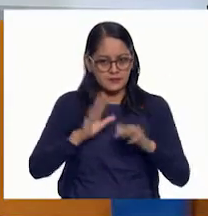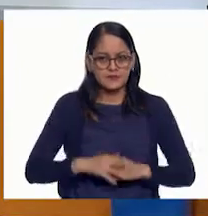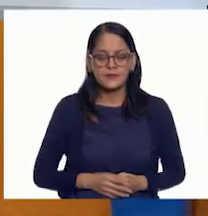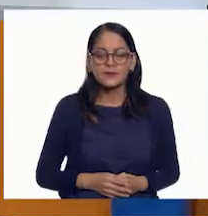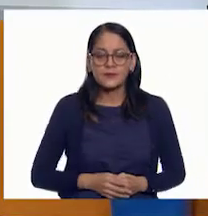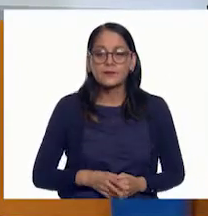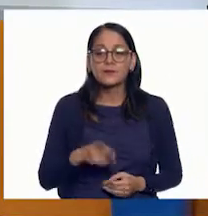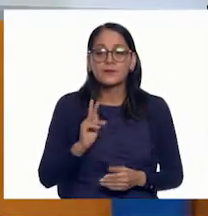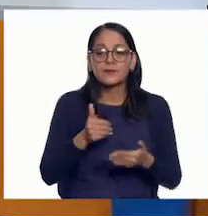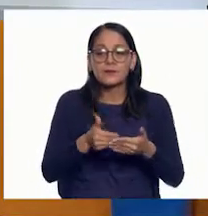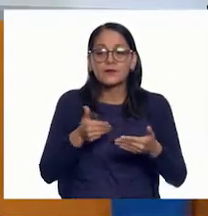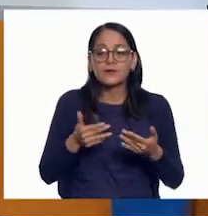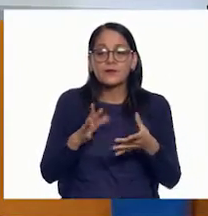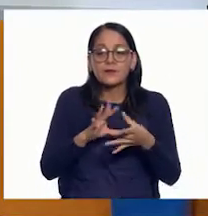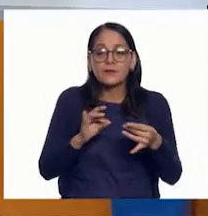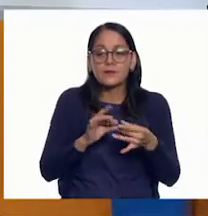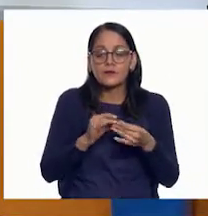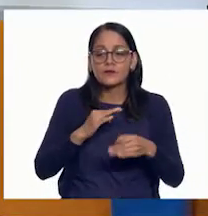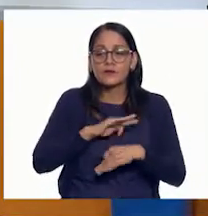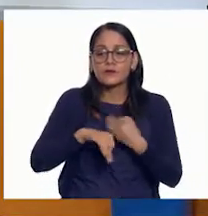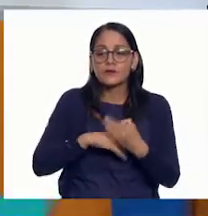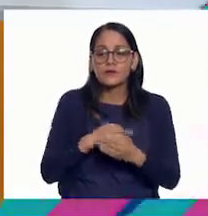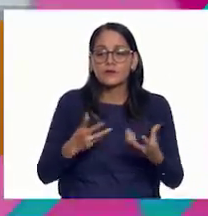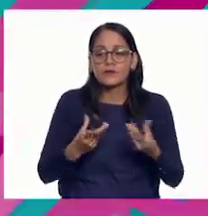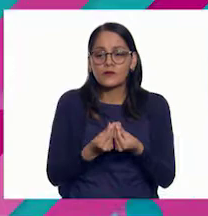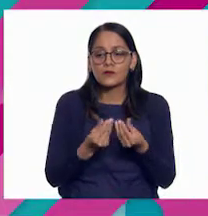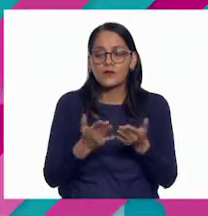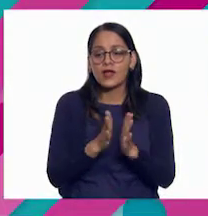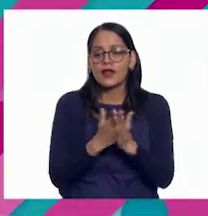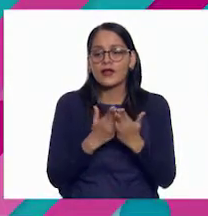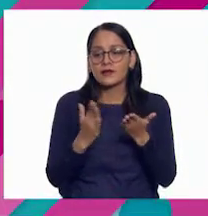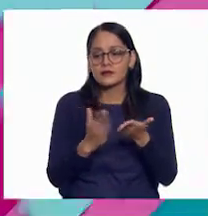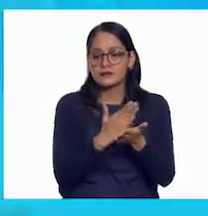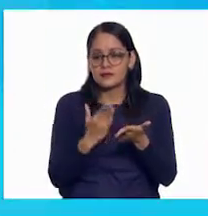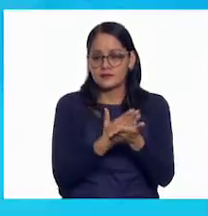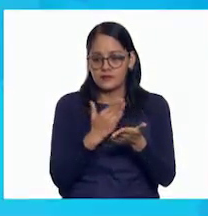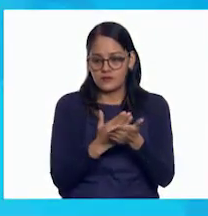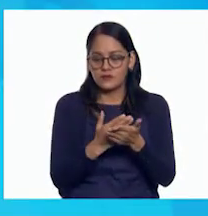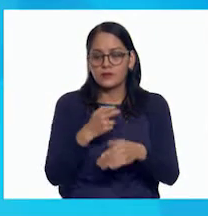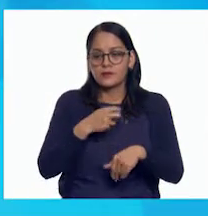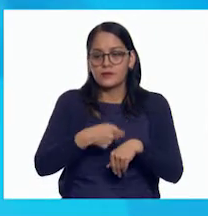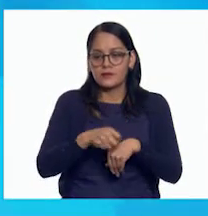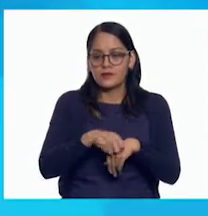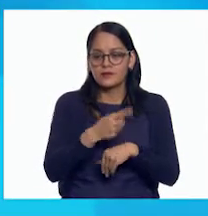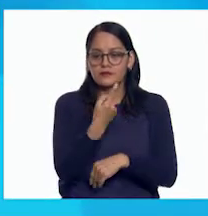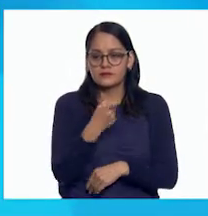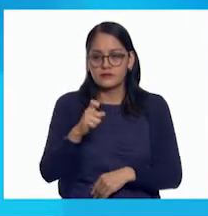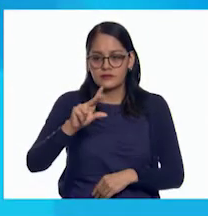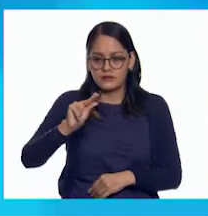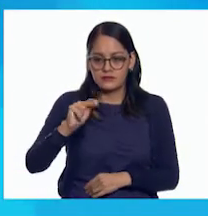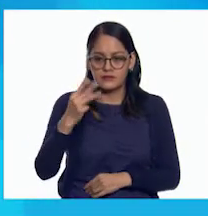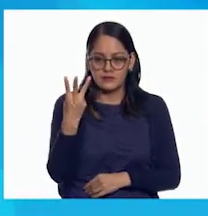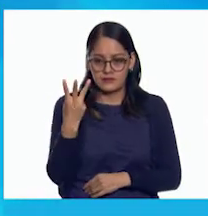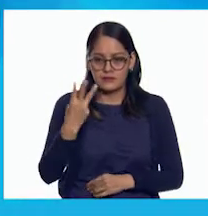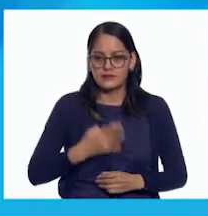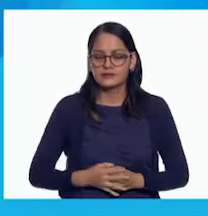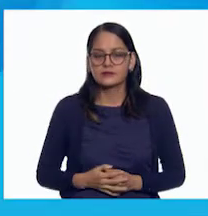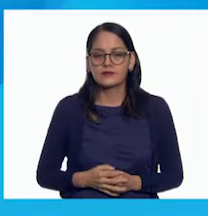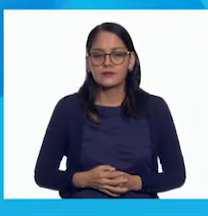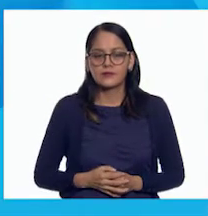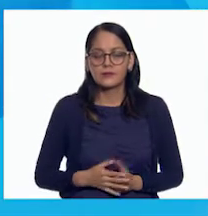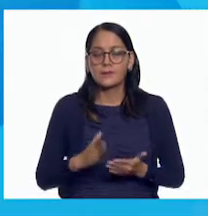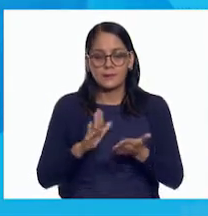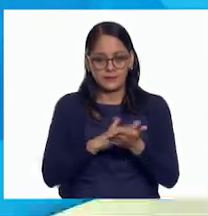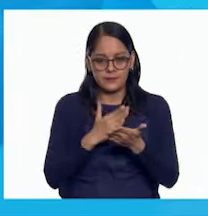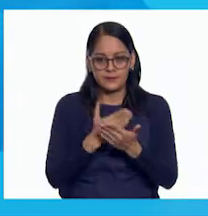Y para esto vamos a trabajar en nuestro libro de lengua materna, página 183.